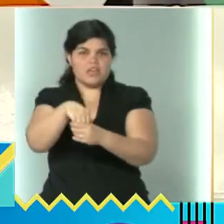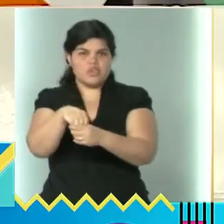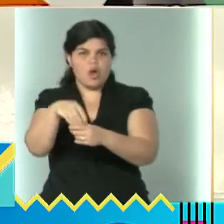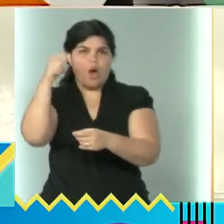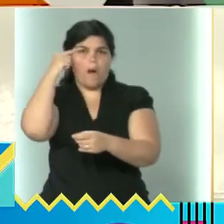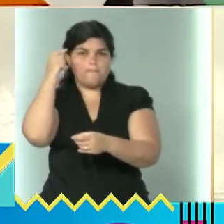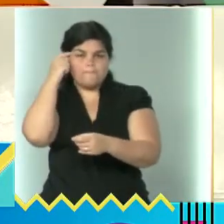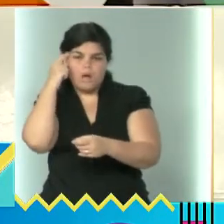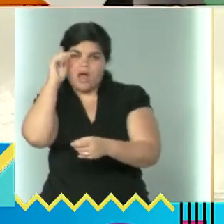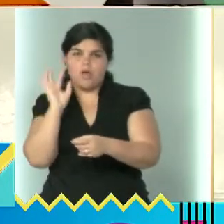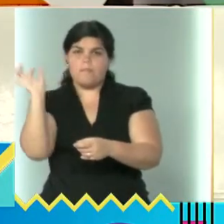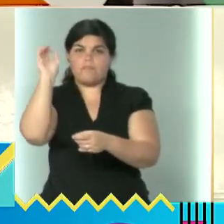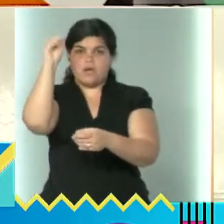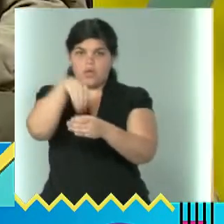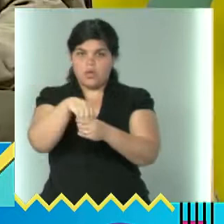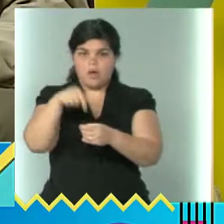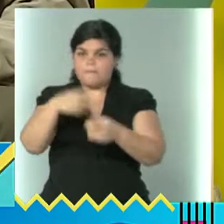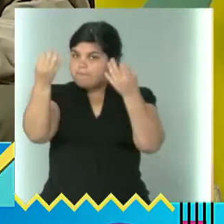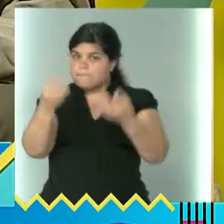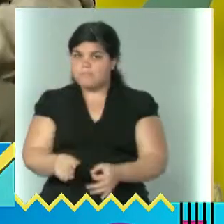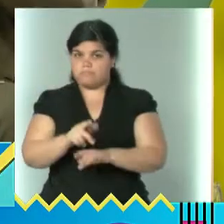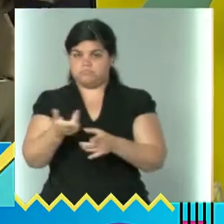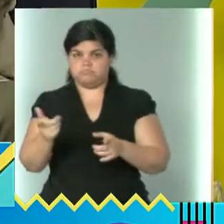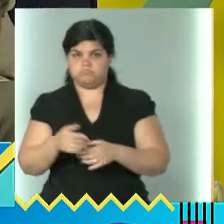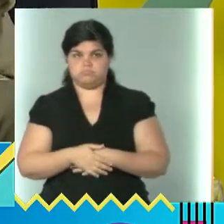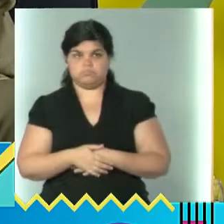parte de la burbuja que se genera aún. En ese aspecto quería preguntarte,